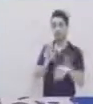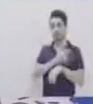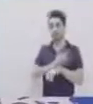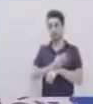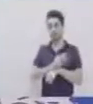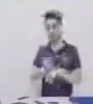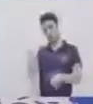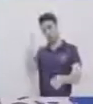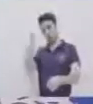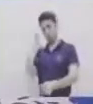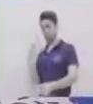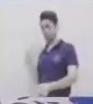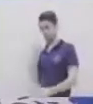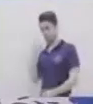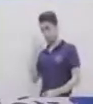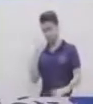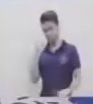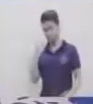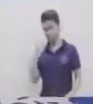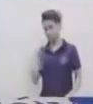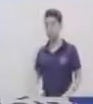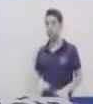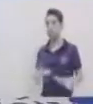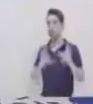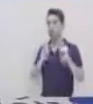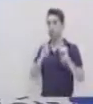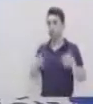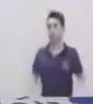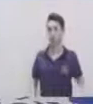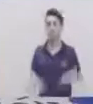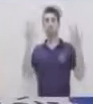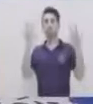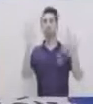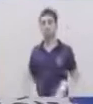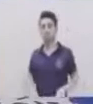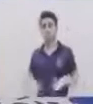10 segundos y regreso. Una vez más,